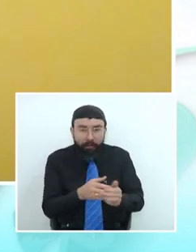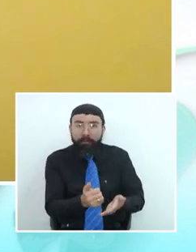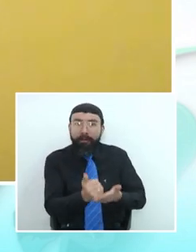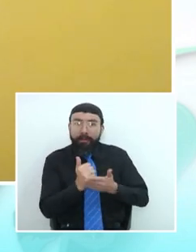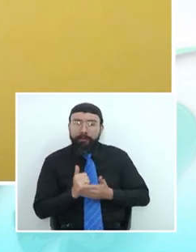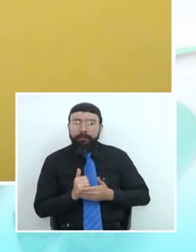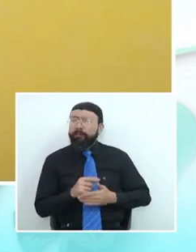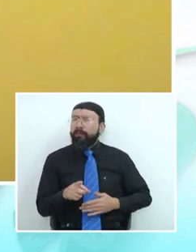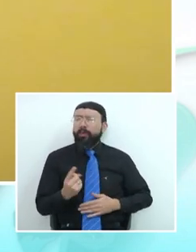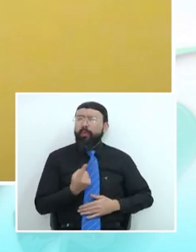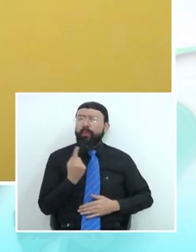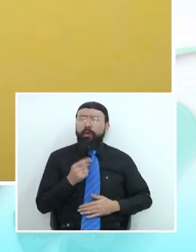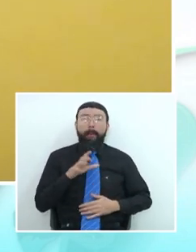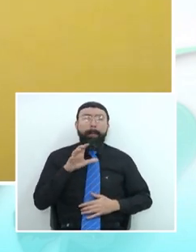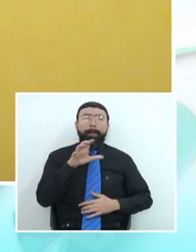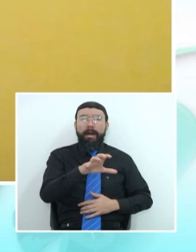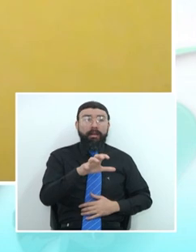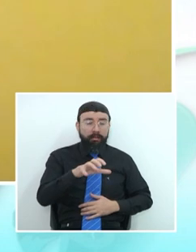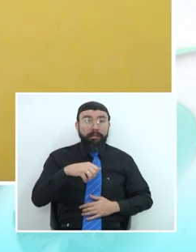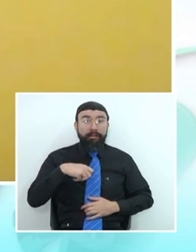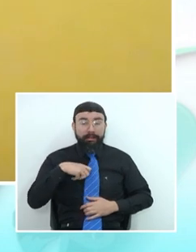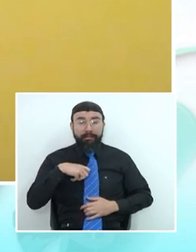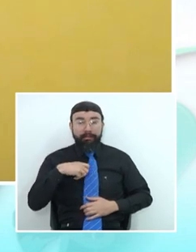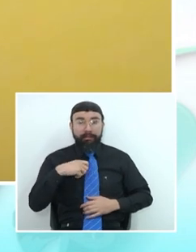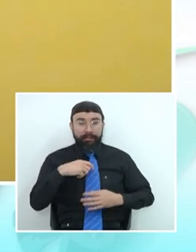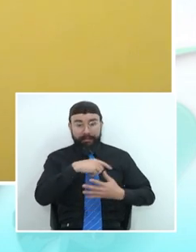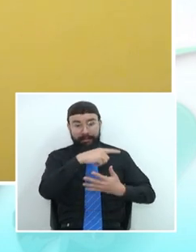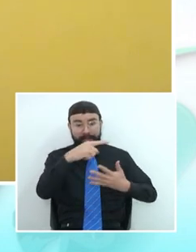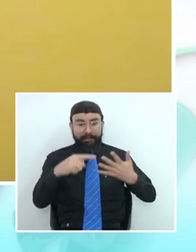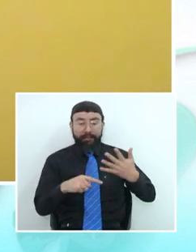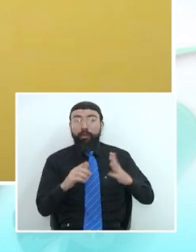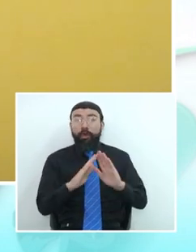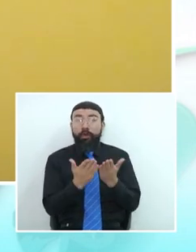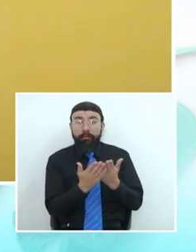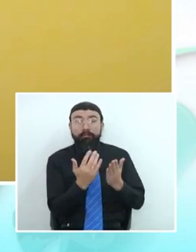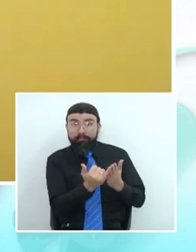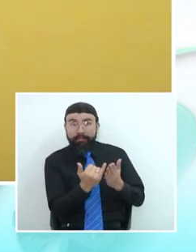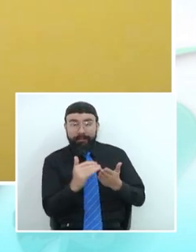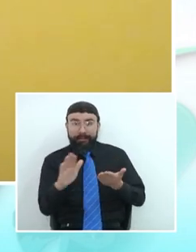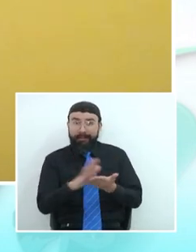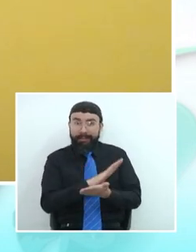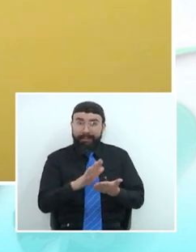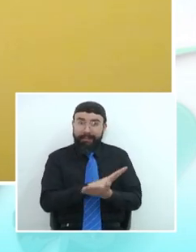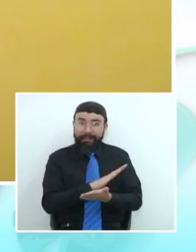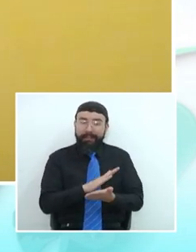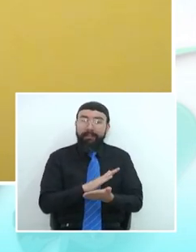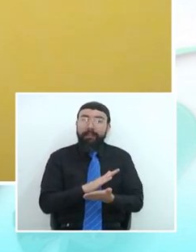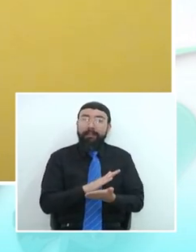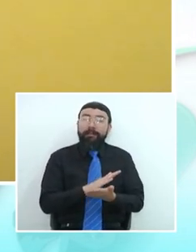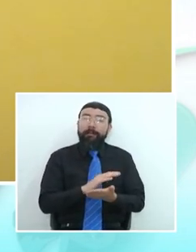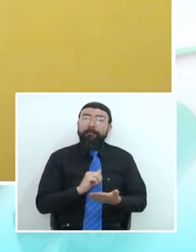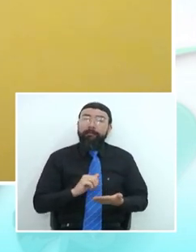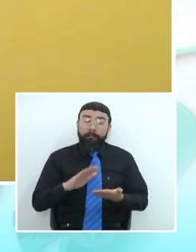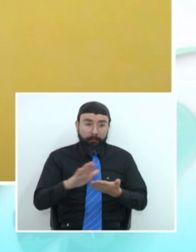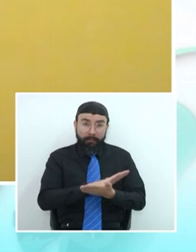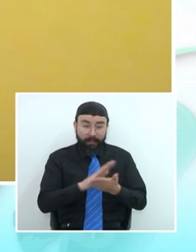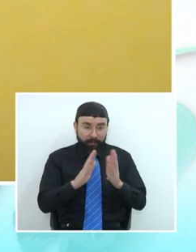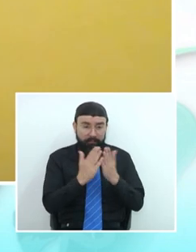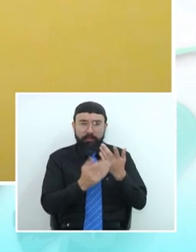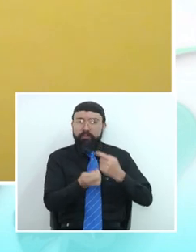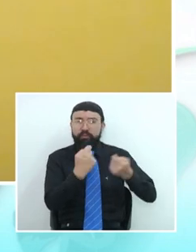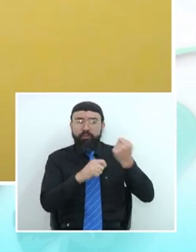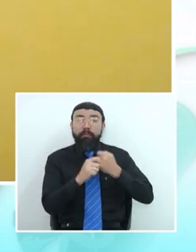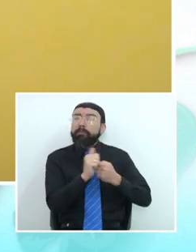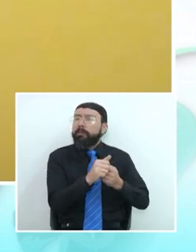el único país que tiene los cinco libros, que los edita la editorial Eco Ediciones, pues ustedes los